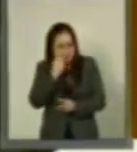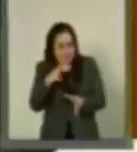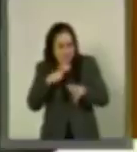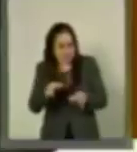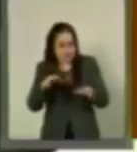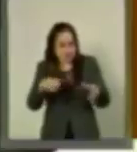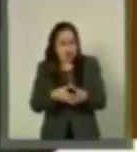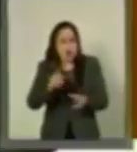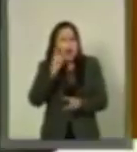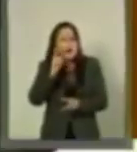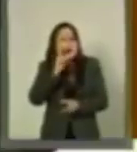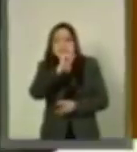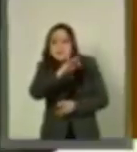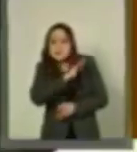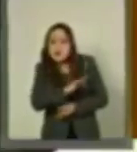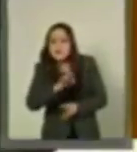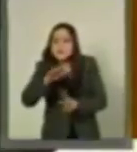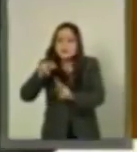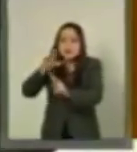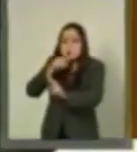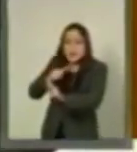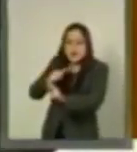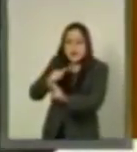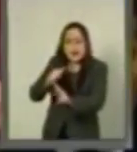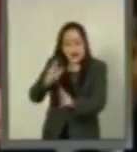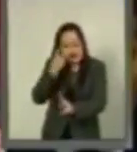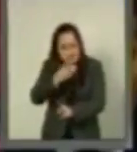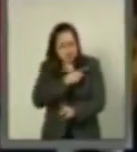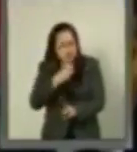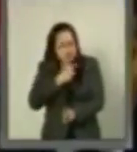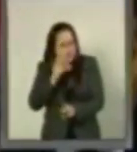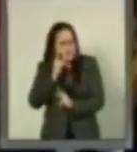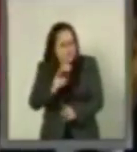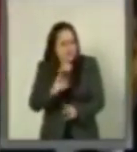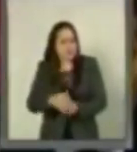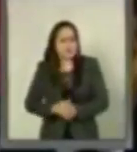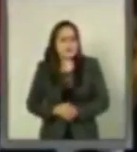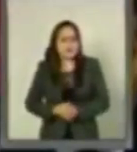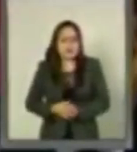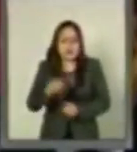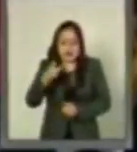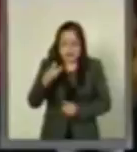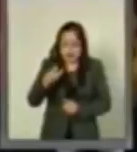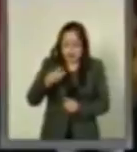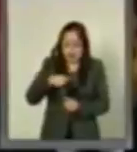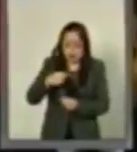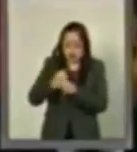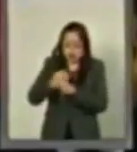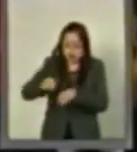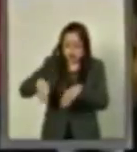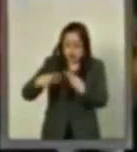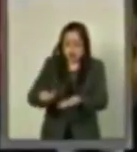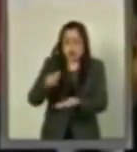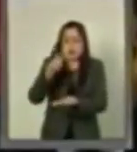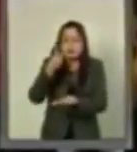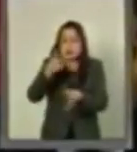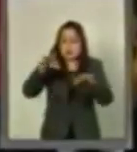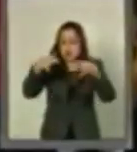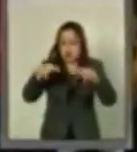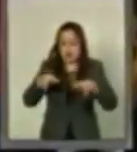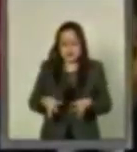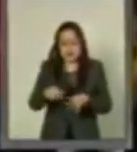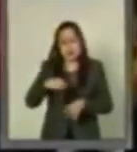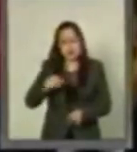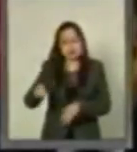dónde sí hay capacidades para hacerlo y dónde no hay. Así lo dejé en 3 hojas. Y le aseguro que si